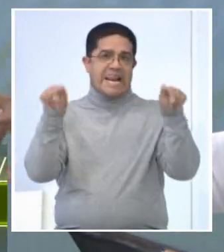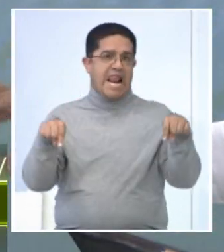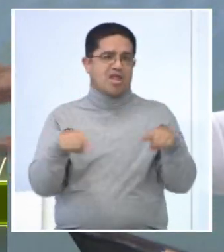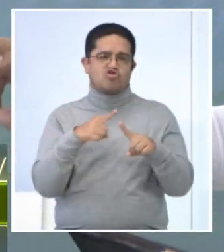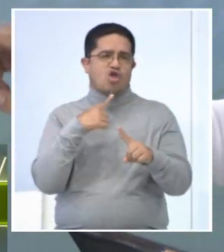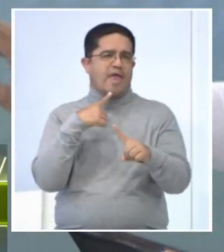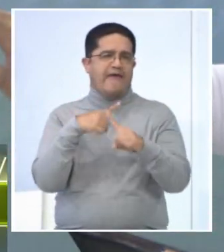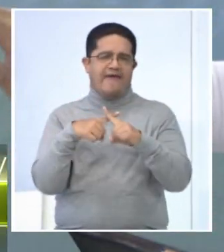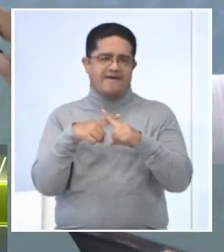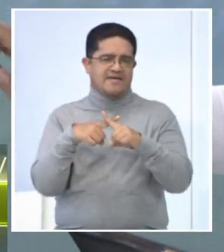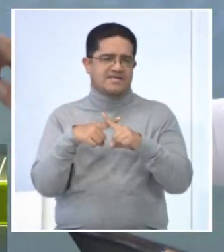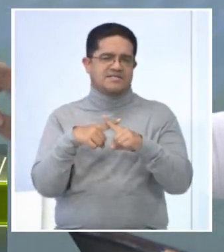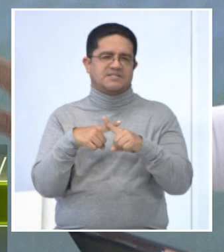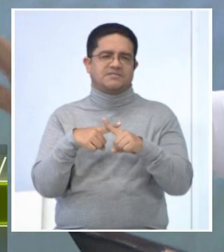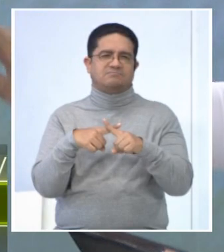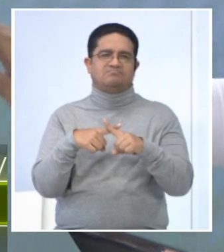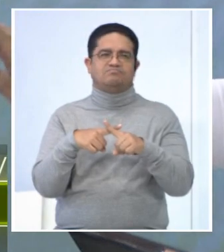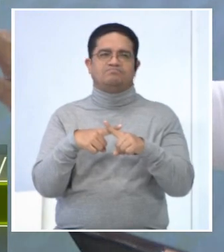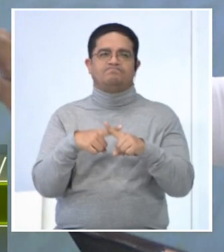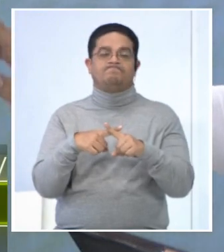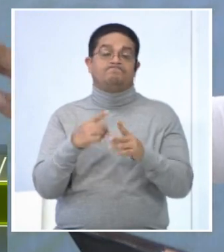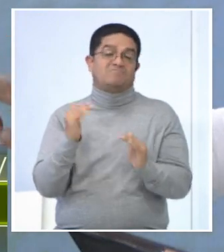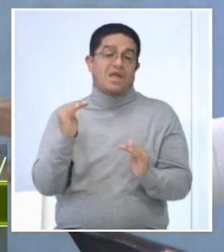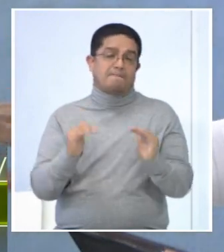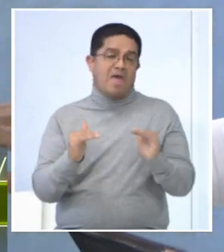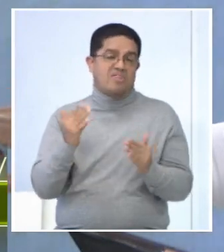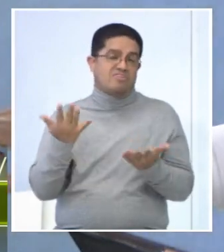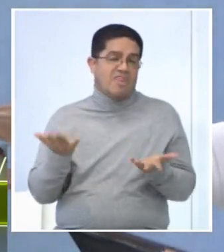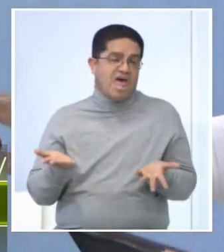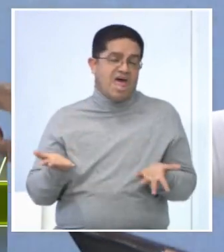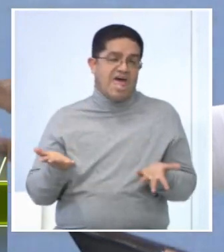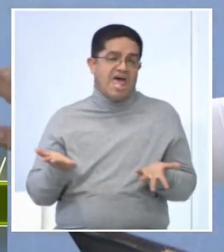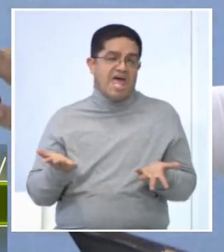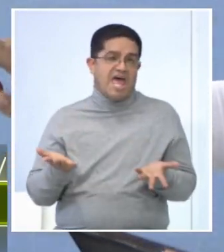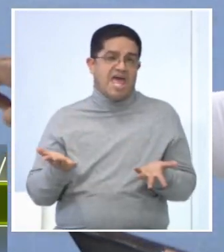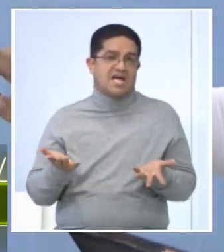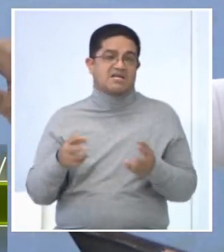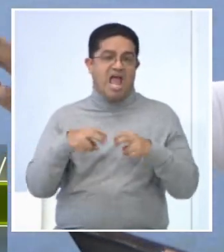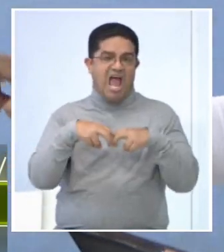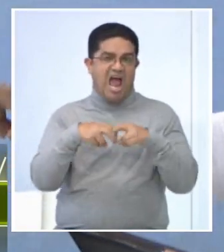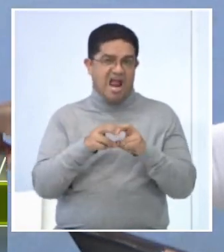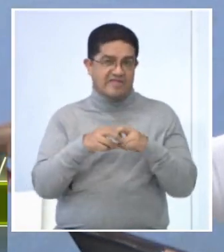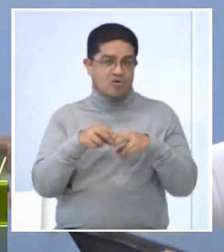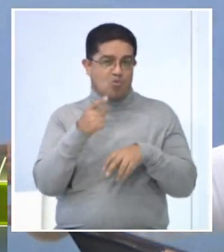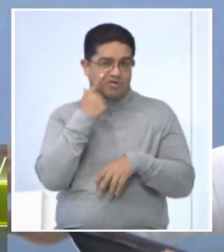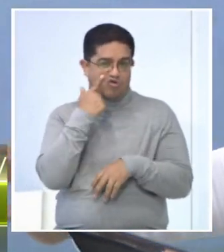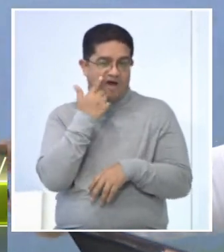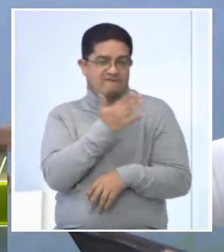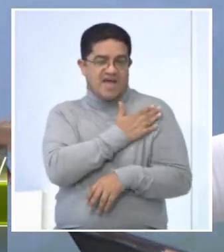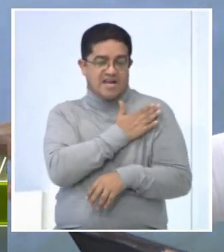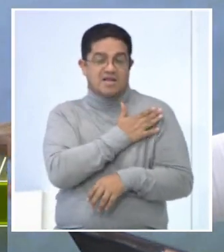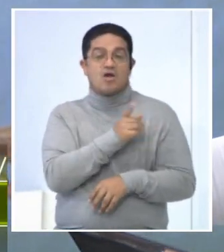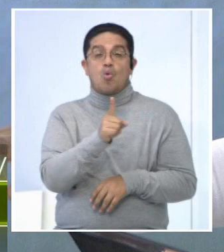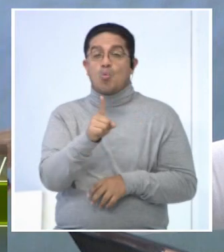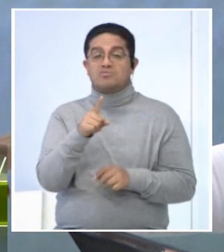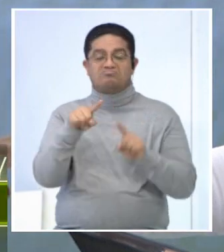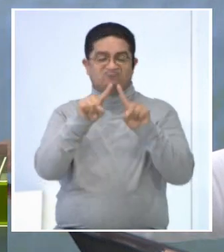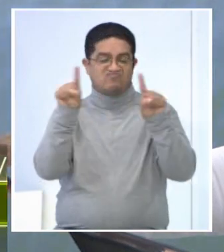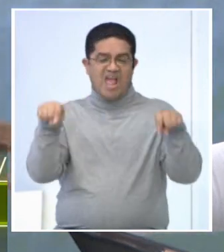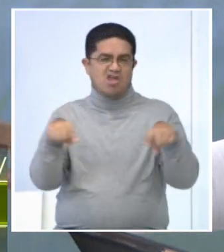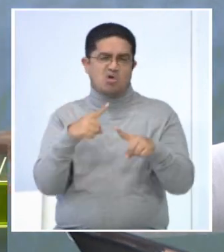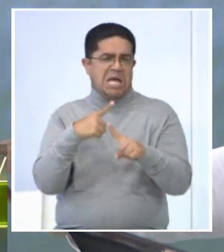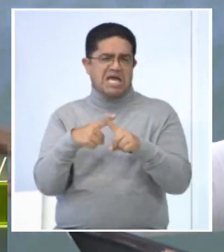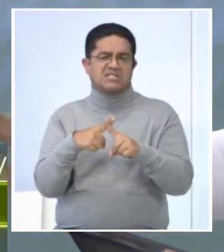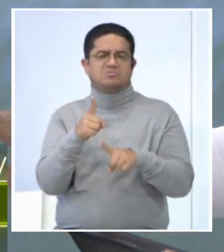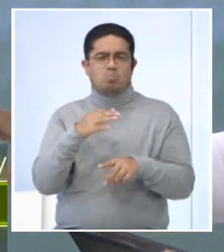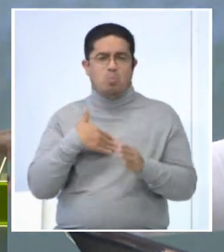todas sus proyecciones, AP, lateral, oblicua, dependiendo la articulación que vayamos a estudiar. Con una rayos X simple